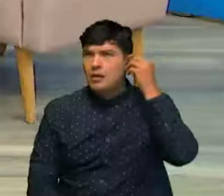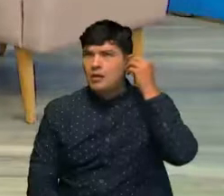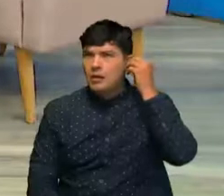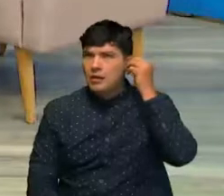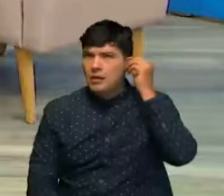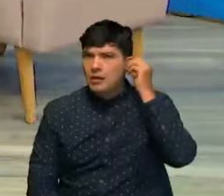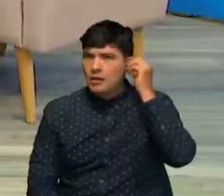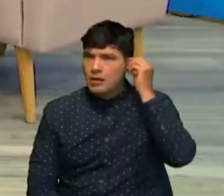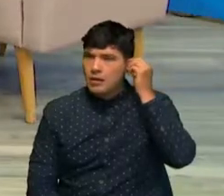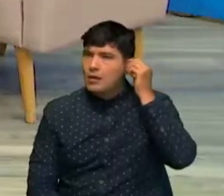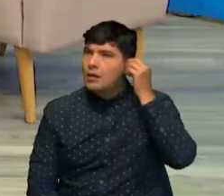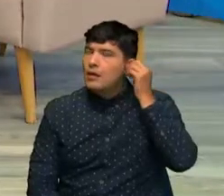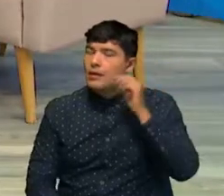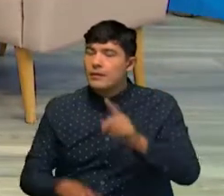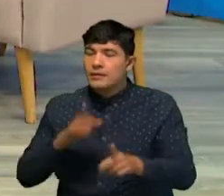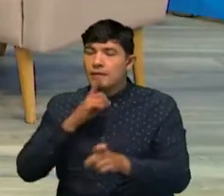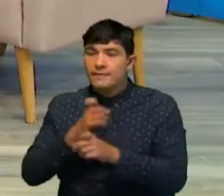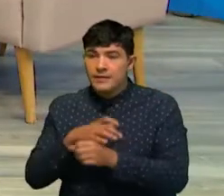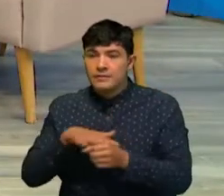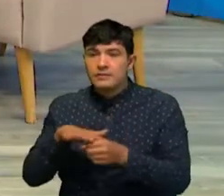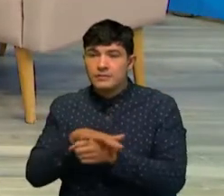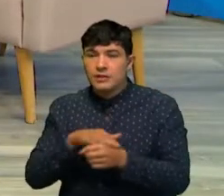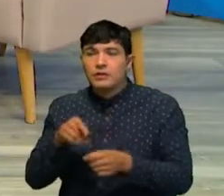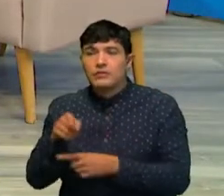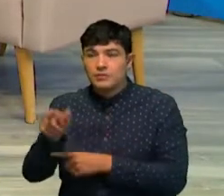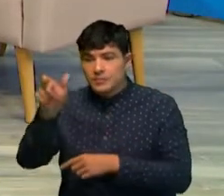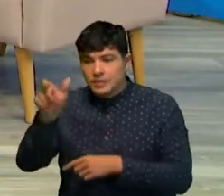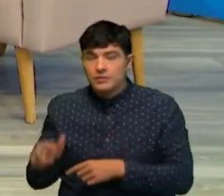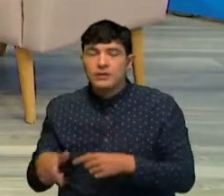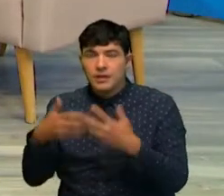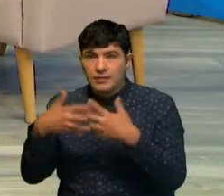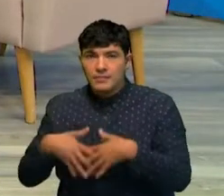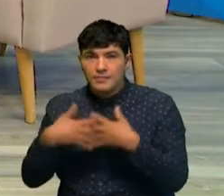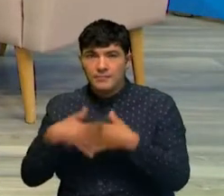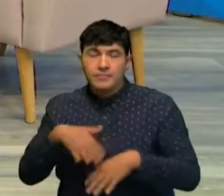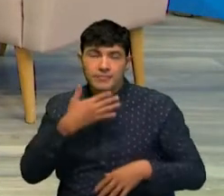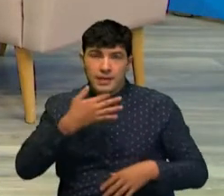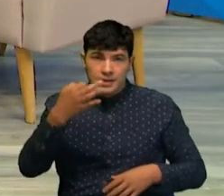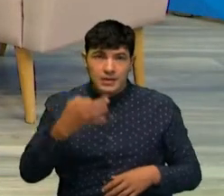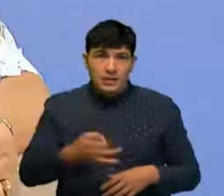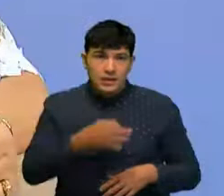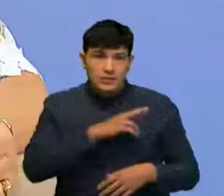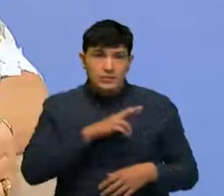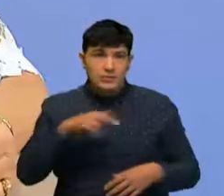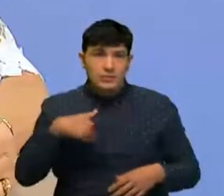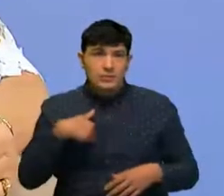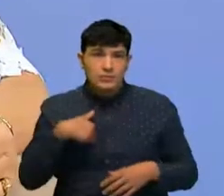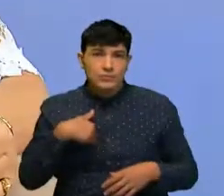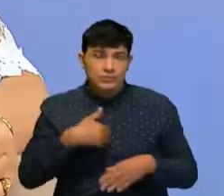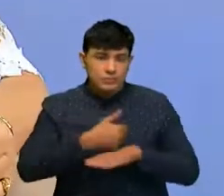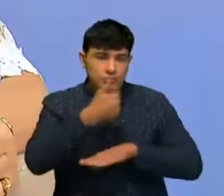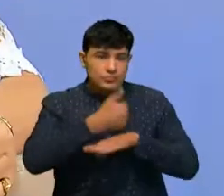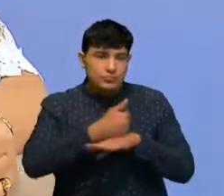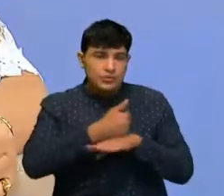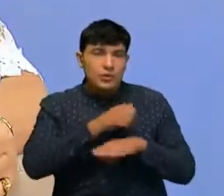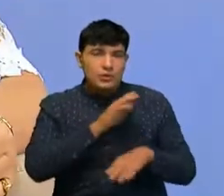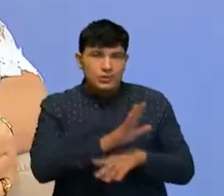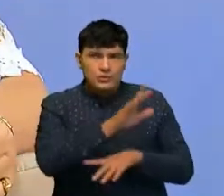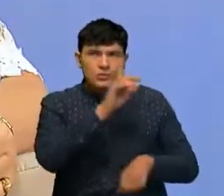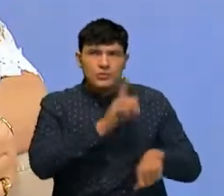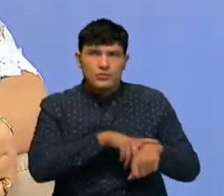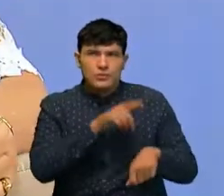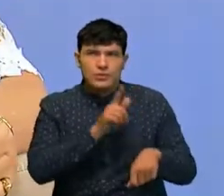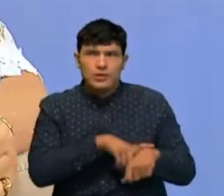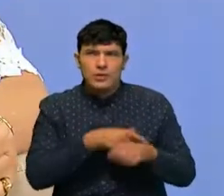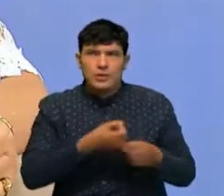empleador. Grave porque realmente es cierto que nosotros o los empleadores tienen un término para